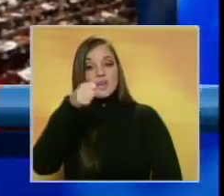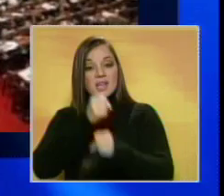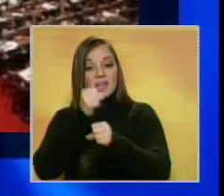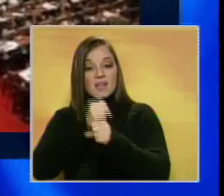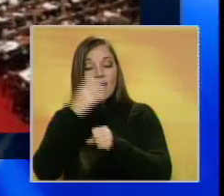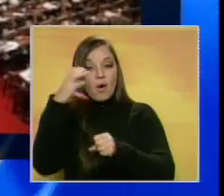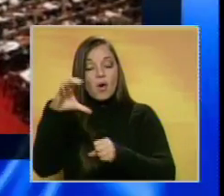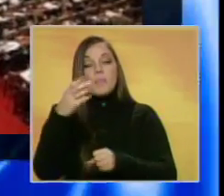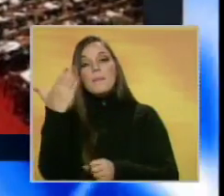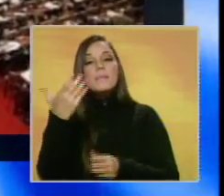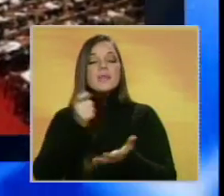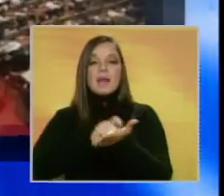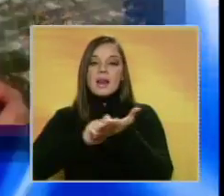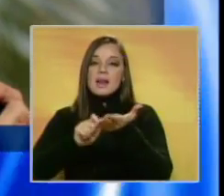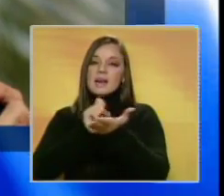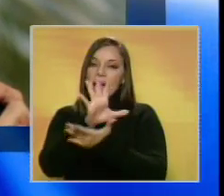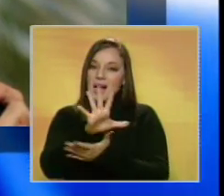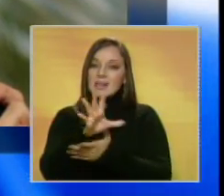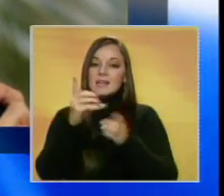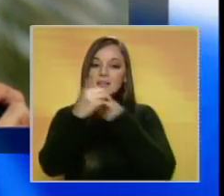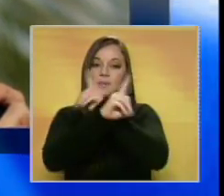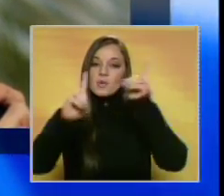Carta Democrática Interamericana.